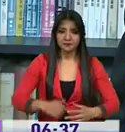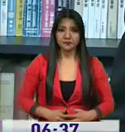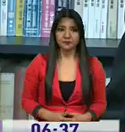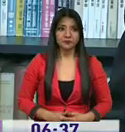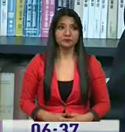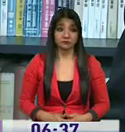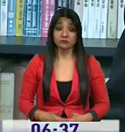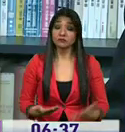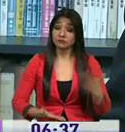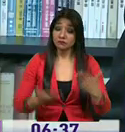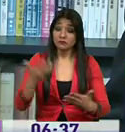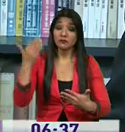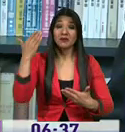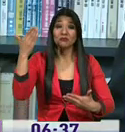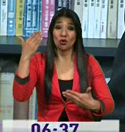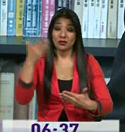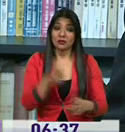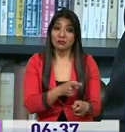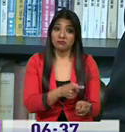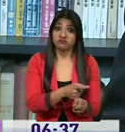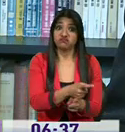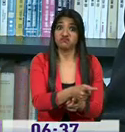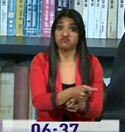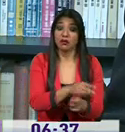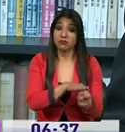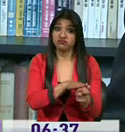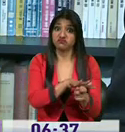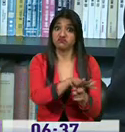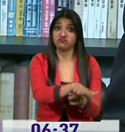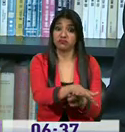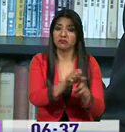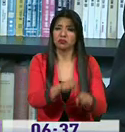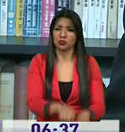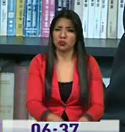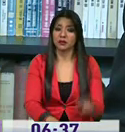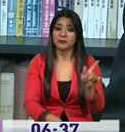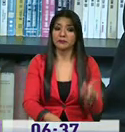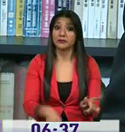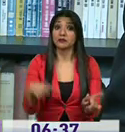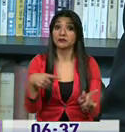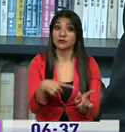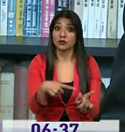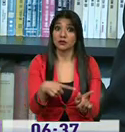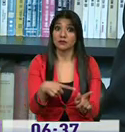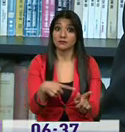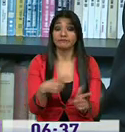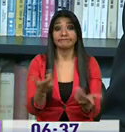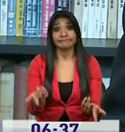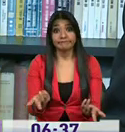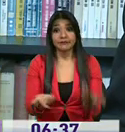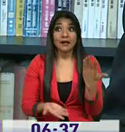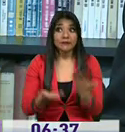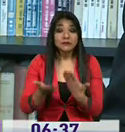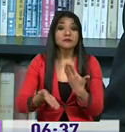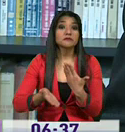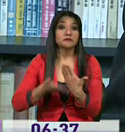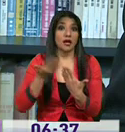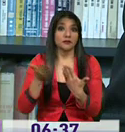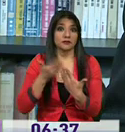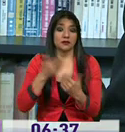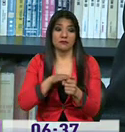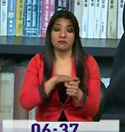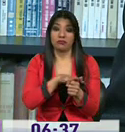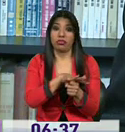políticas pueden encontrar asidero en quien sea susceptible